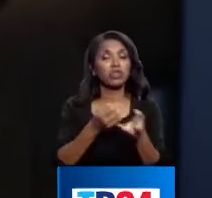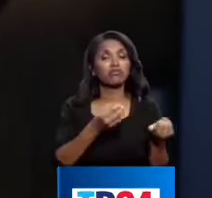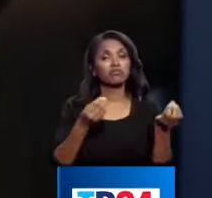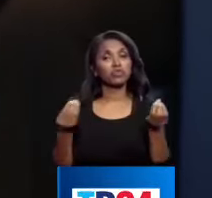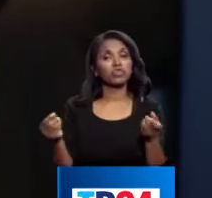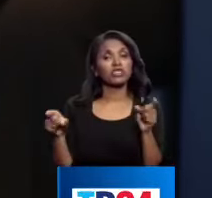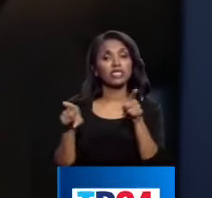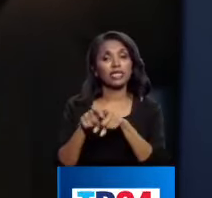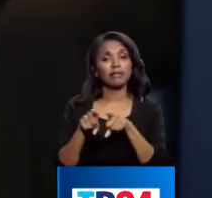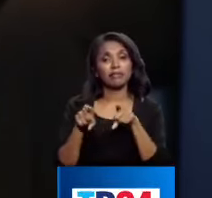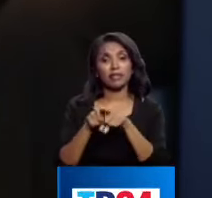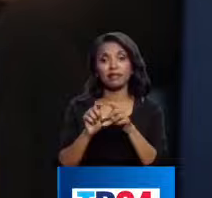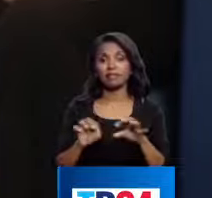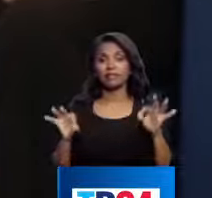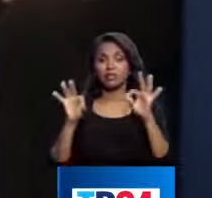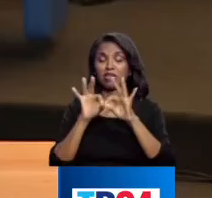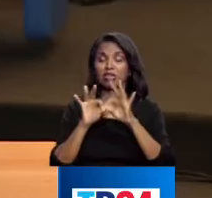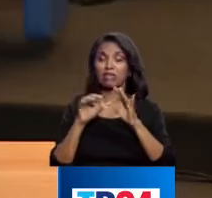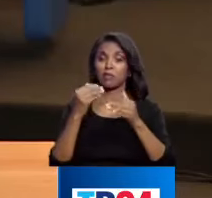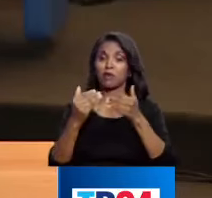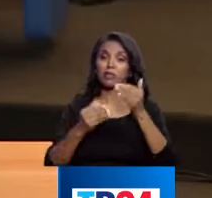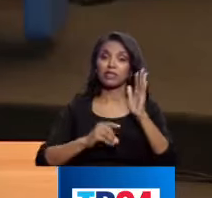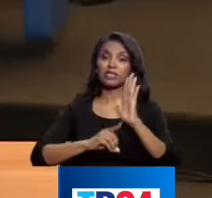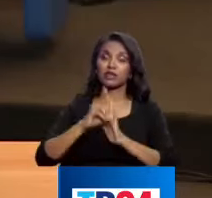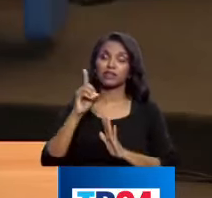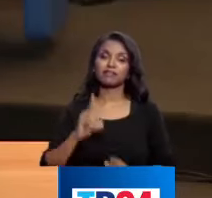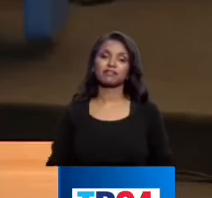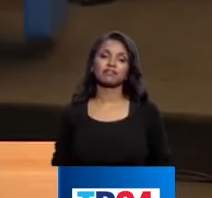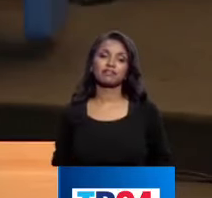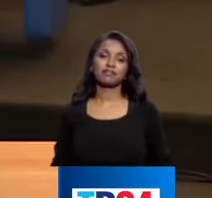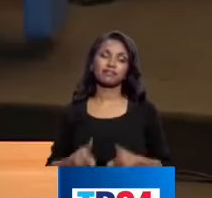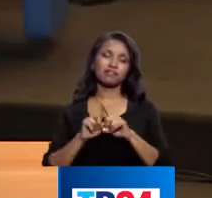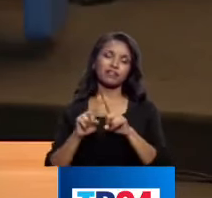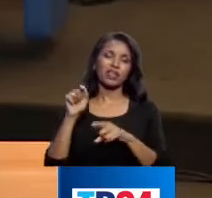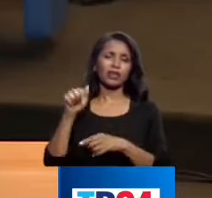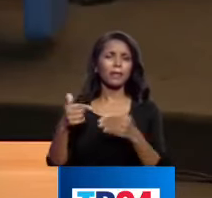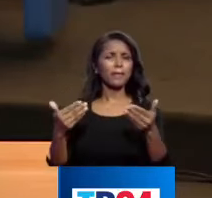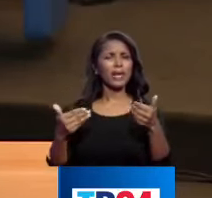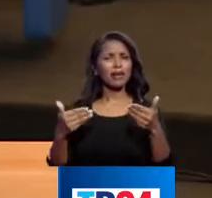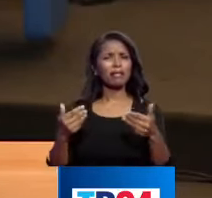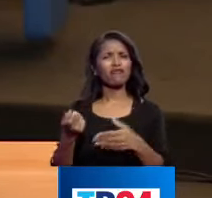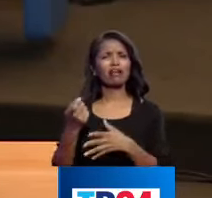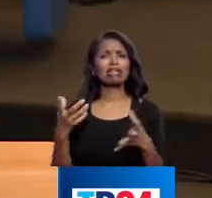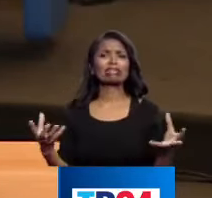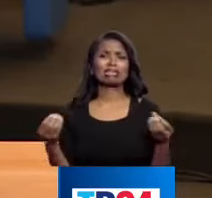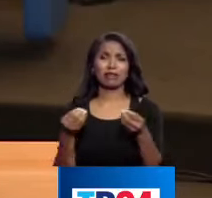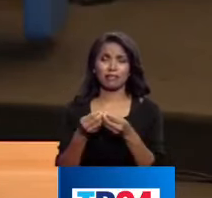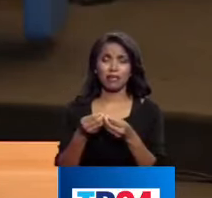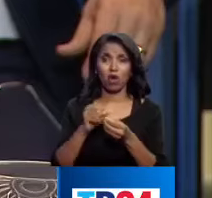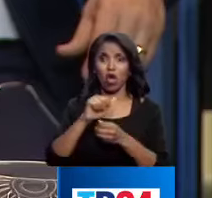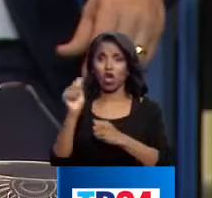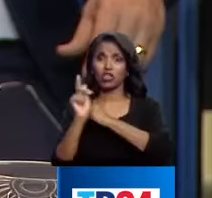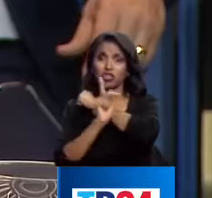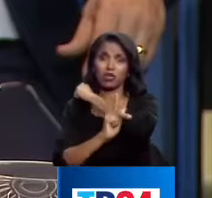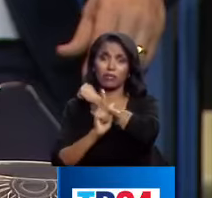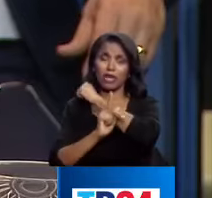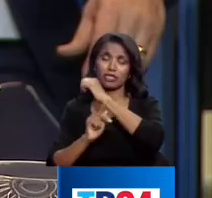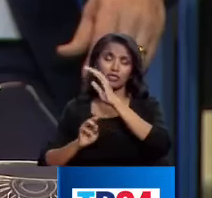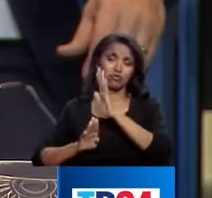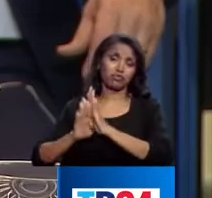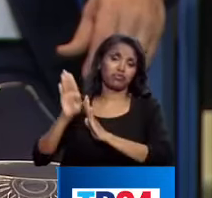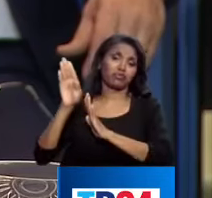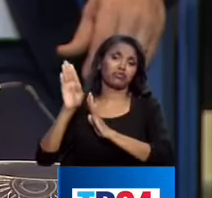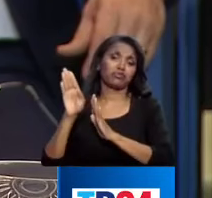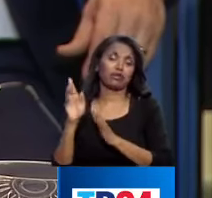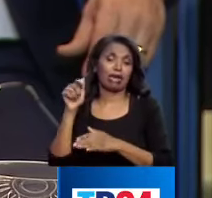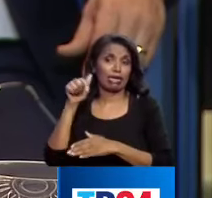un gran potencial de crecimiento. Sin embargo, nos falta mucho para ser competitivos internacionalmente. Y es que ese